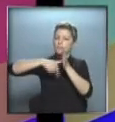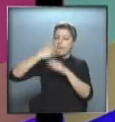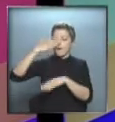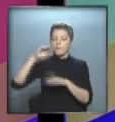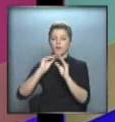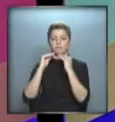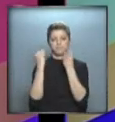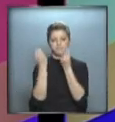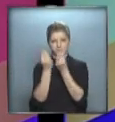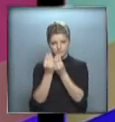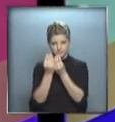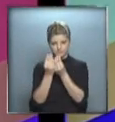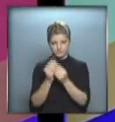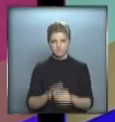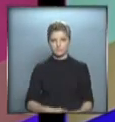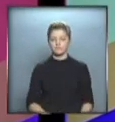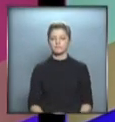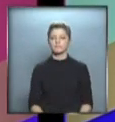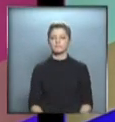definitivo.